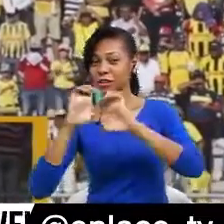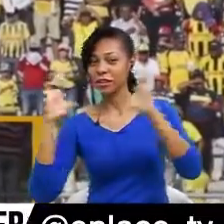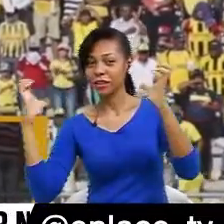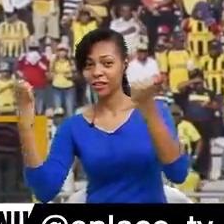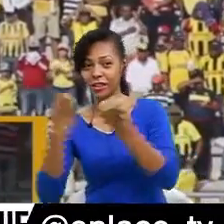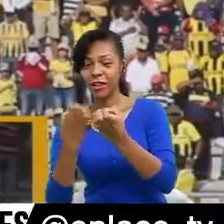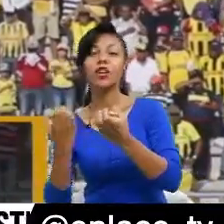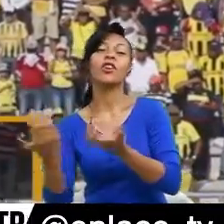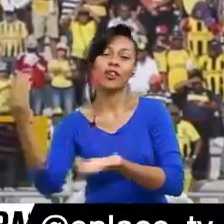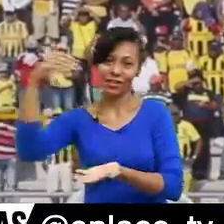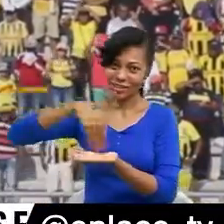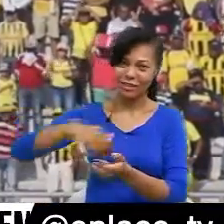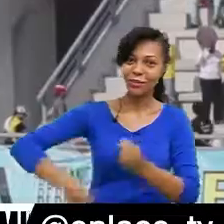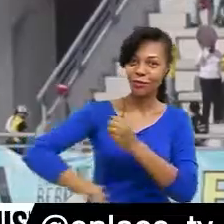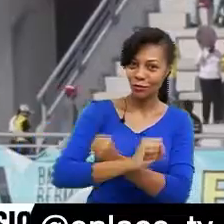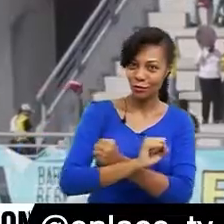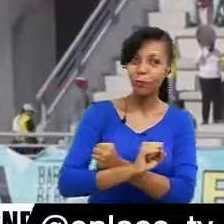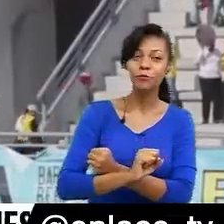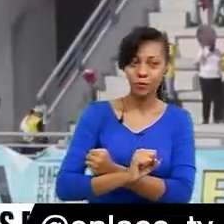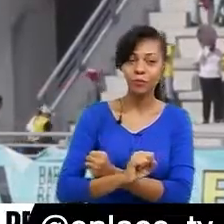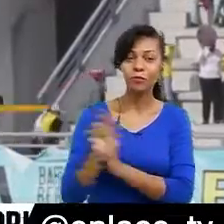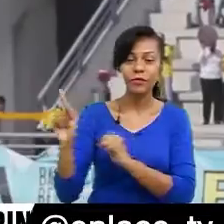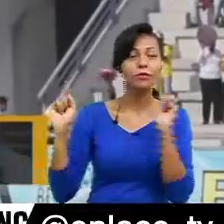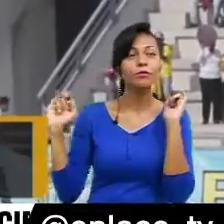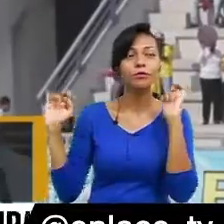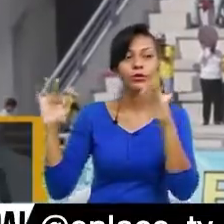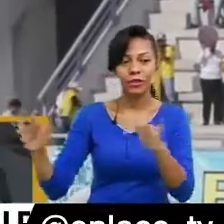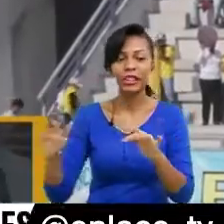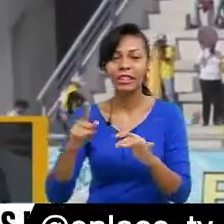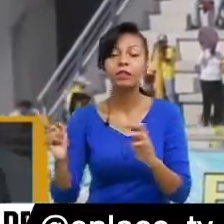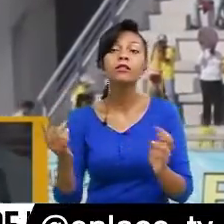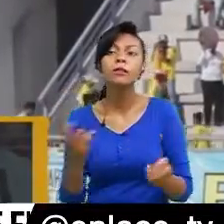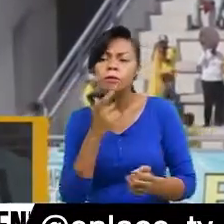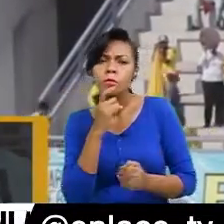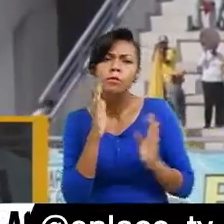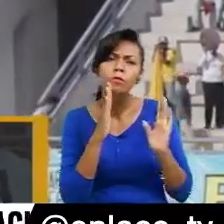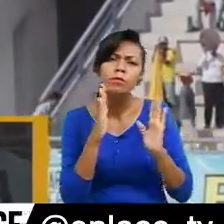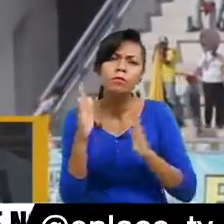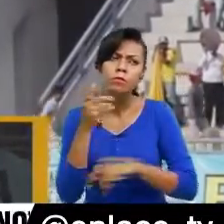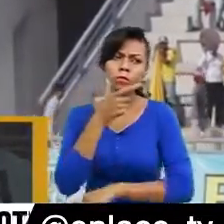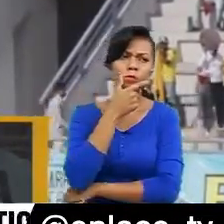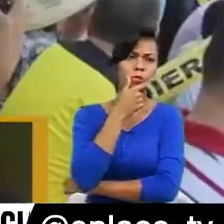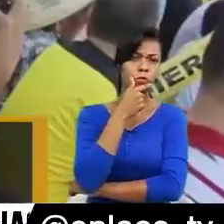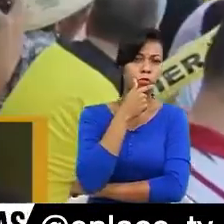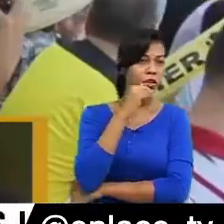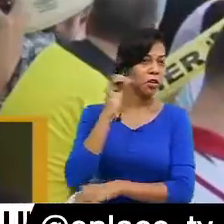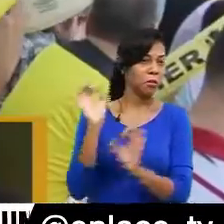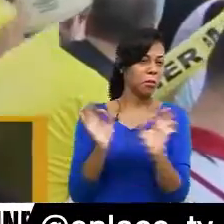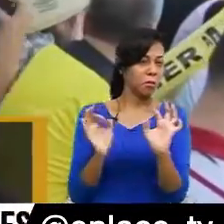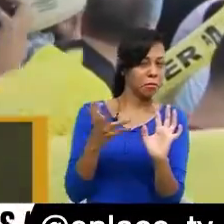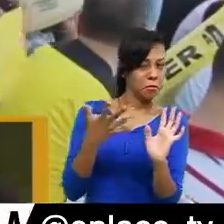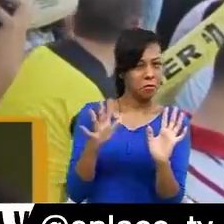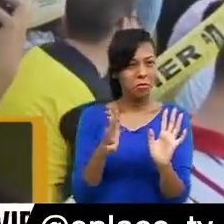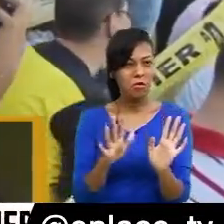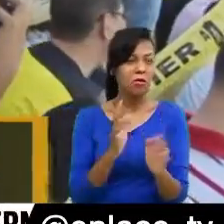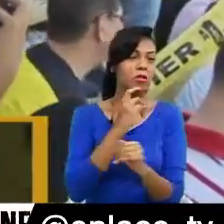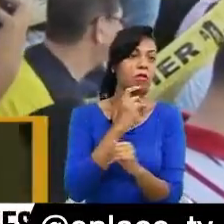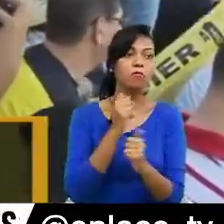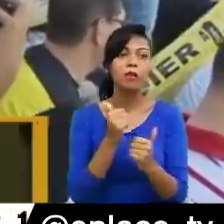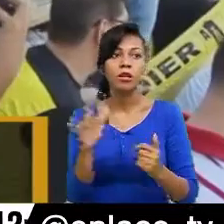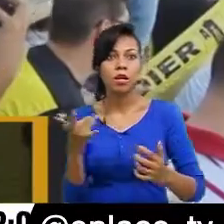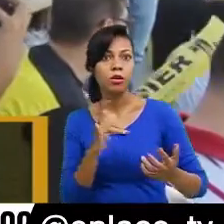hará en el más grande escenario deportivo de Barranca Bermeja. En este espacio se evaluará qué tanto están preparados los organismos de socorro y otras autoridades